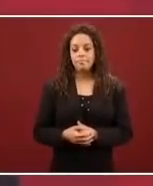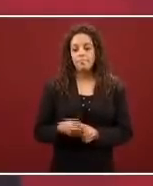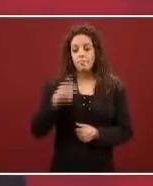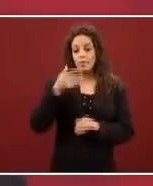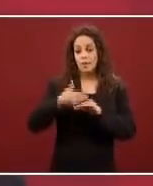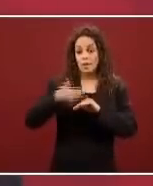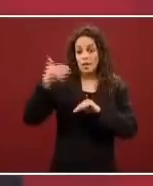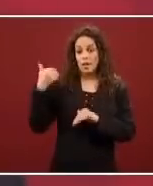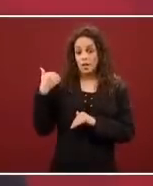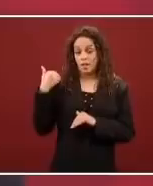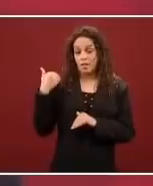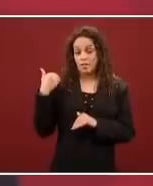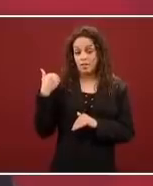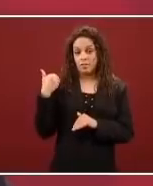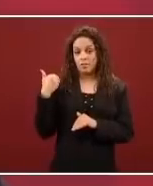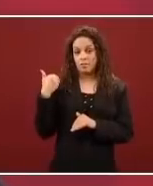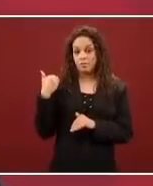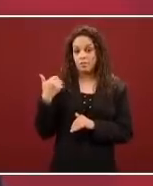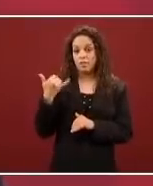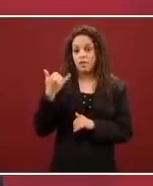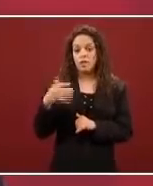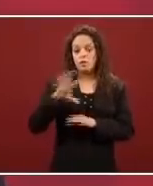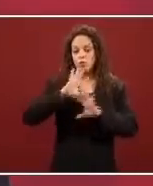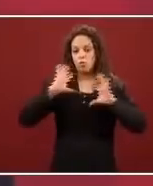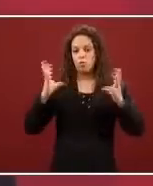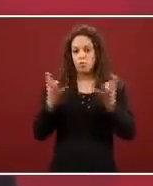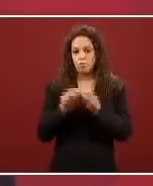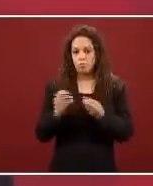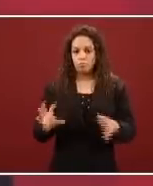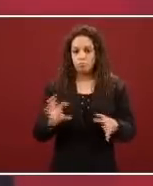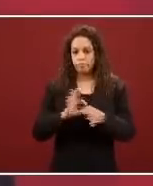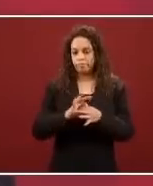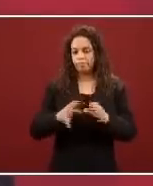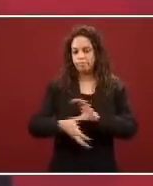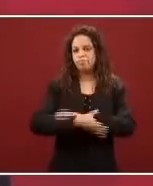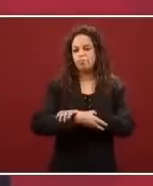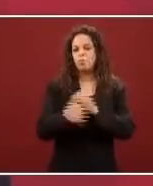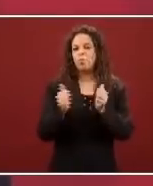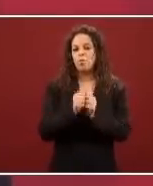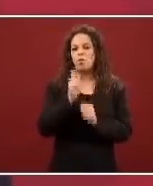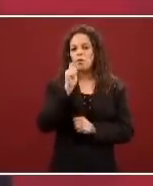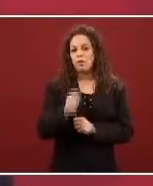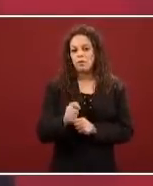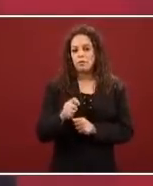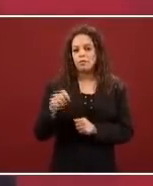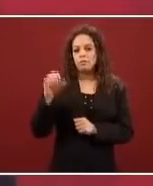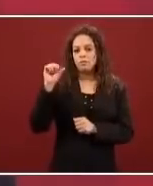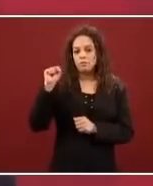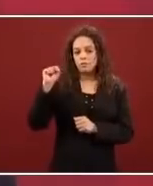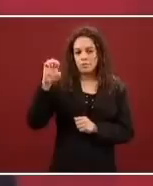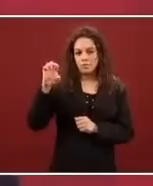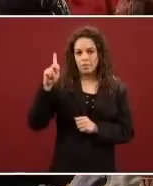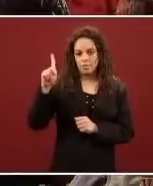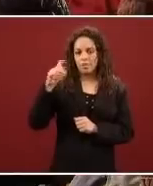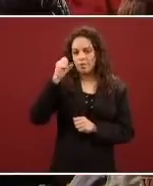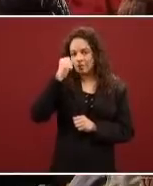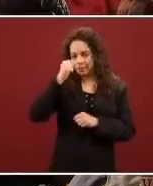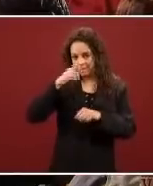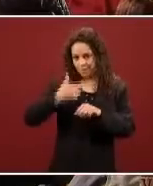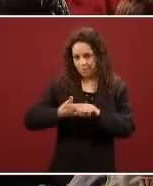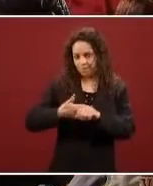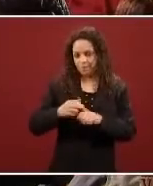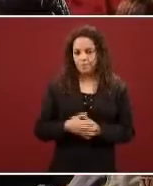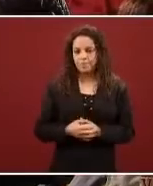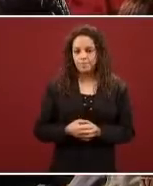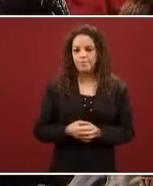fue es en un plan conjunto, de la mano del secretario de Educación Pública, se anunciaba